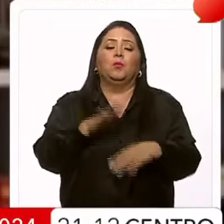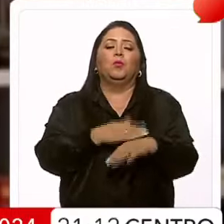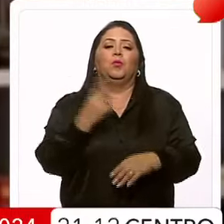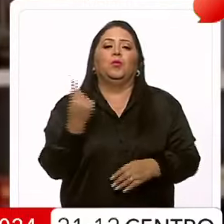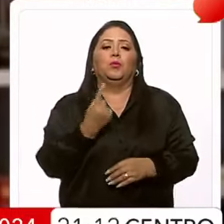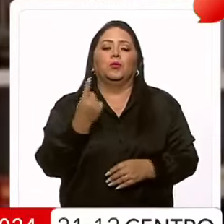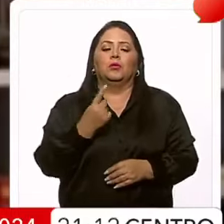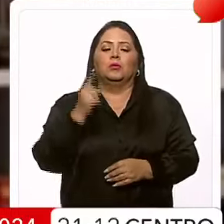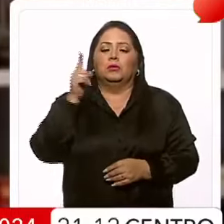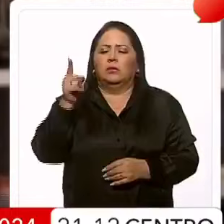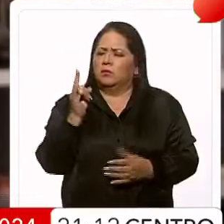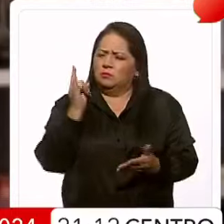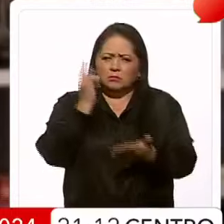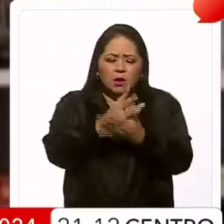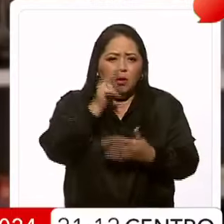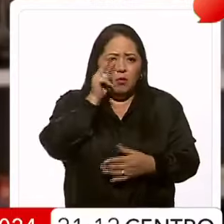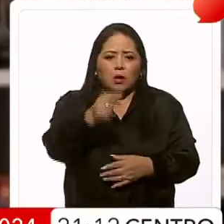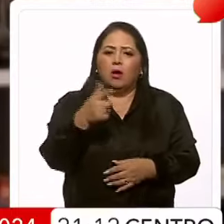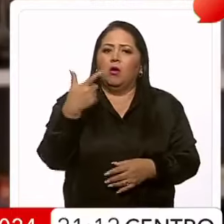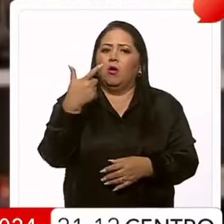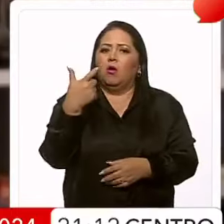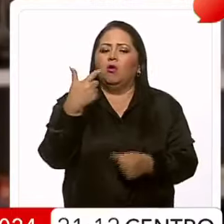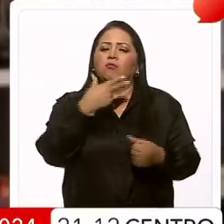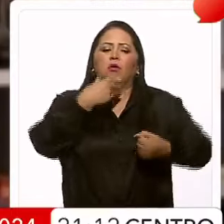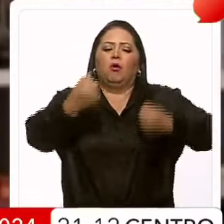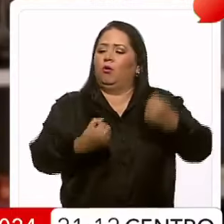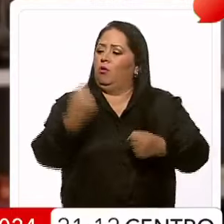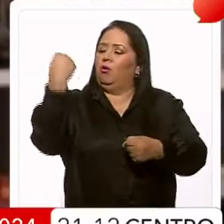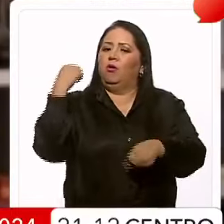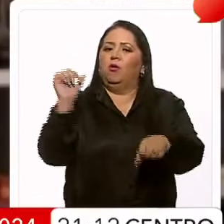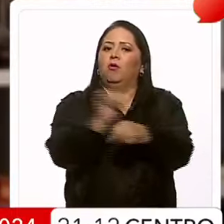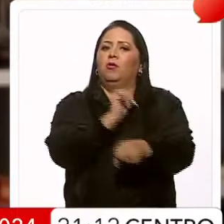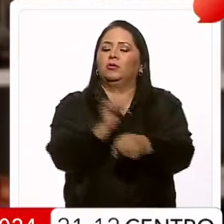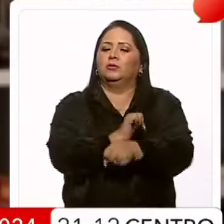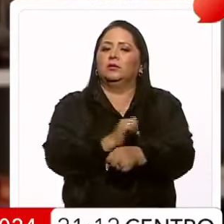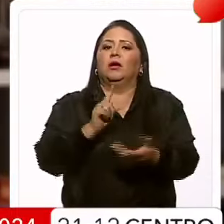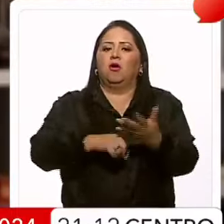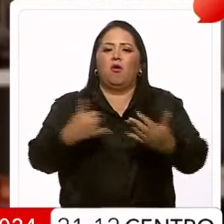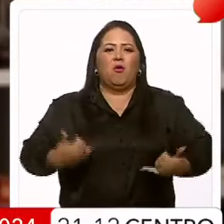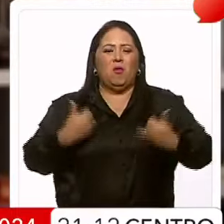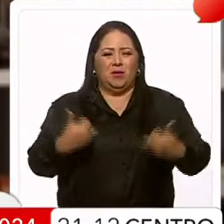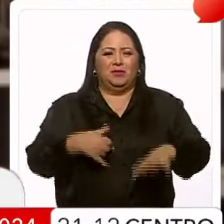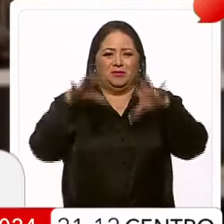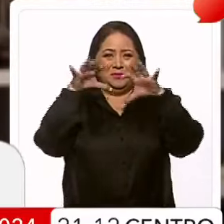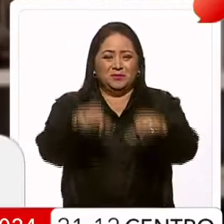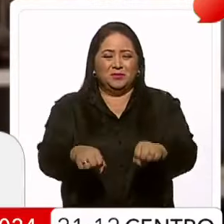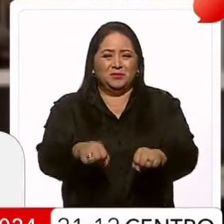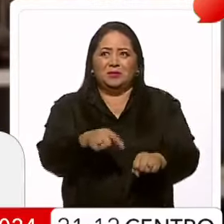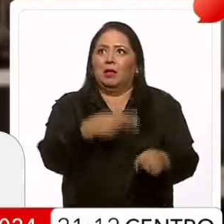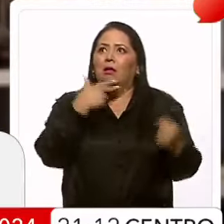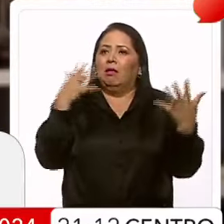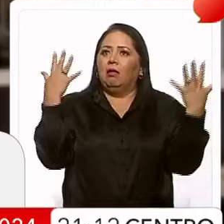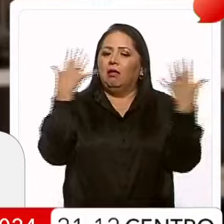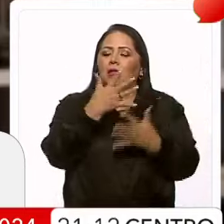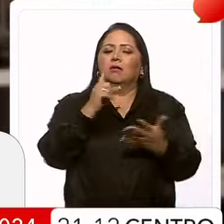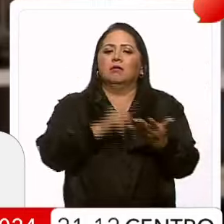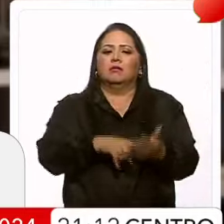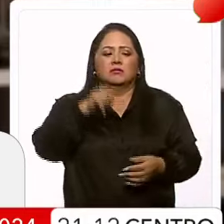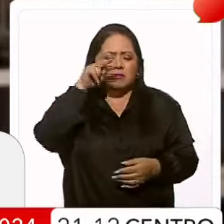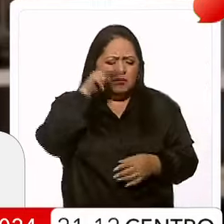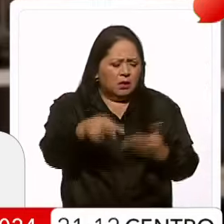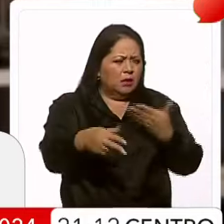porque detectaron armas en el coche en el que iban, detuvieron a estos jóvenes, a la hora que vieron las fichas y